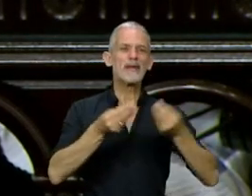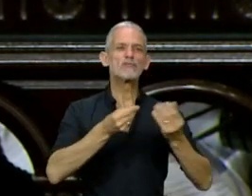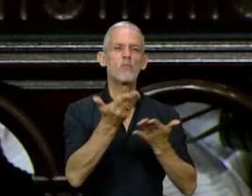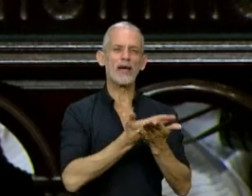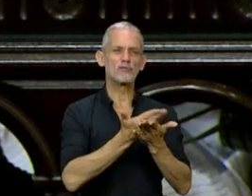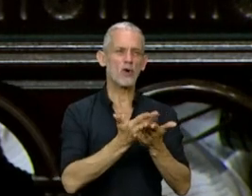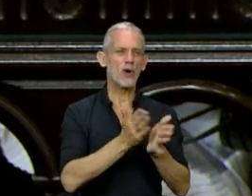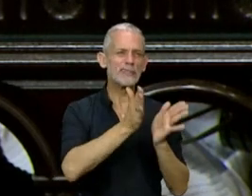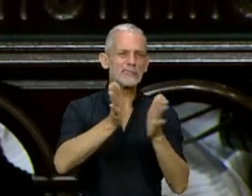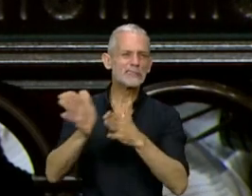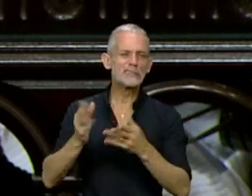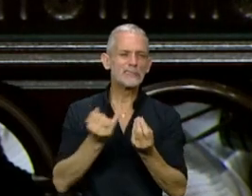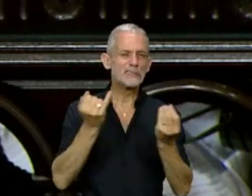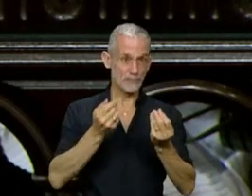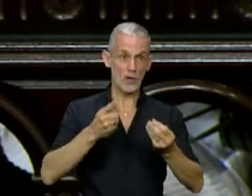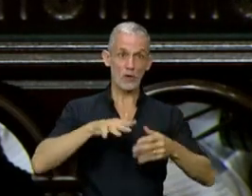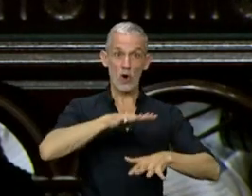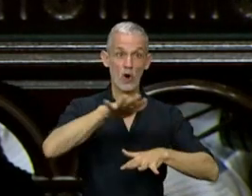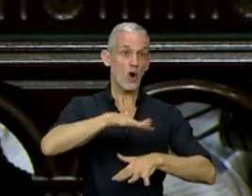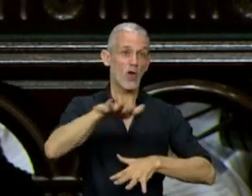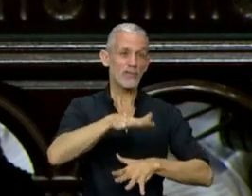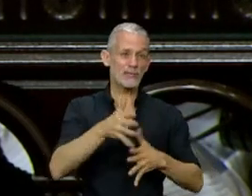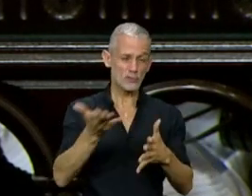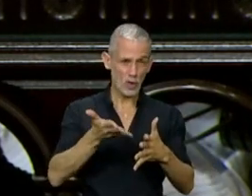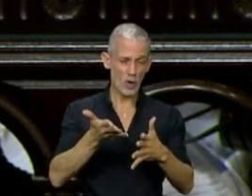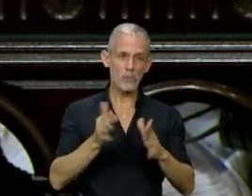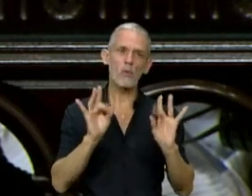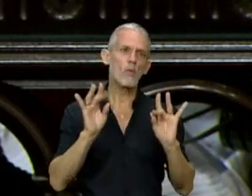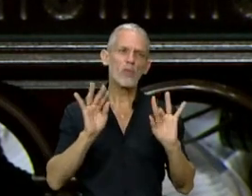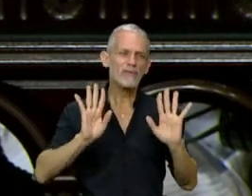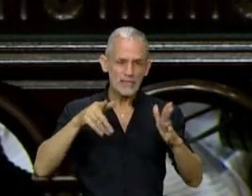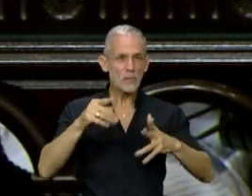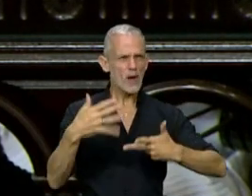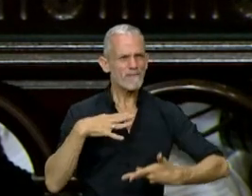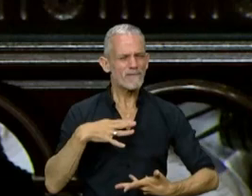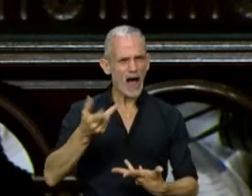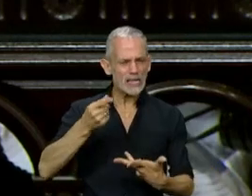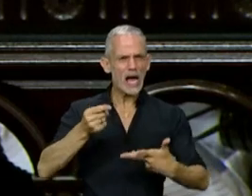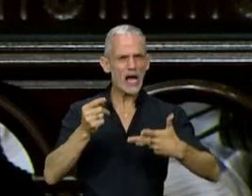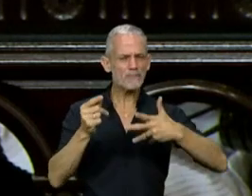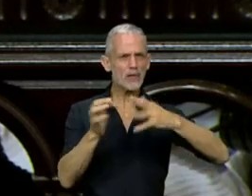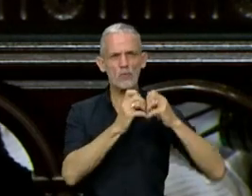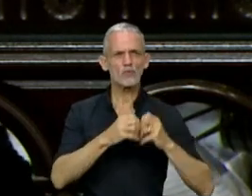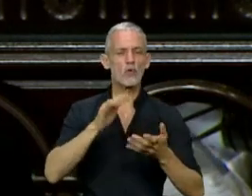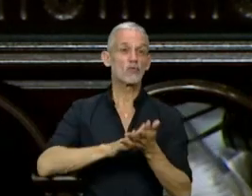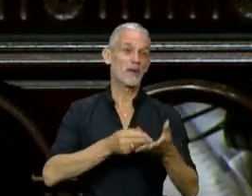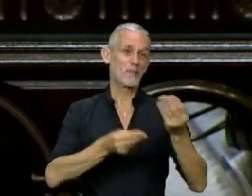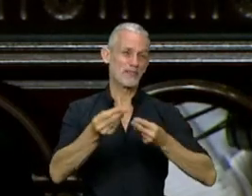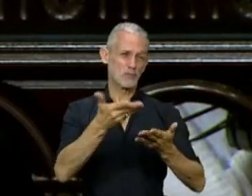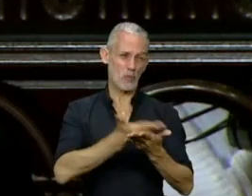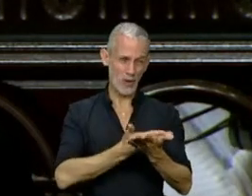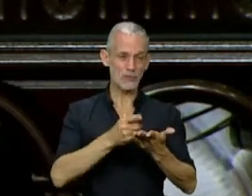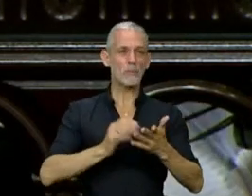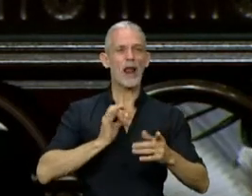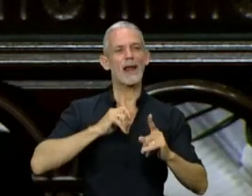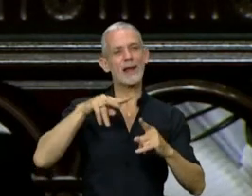presupuesto. En un contexto de enorme dificultad, porque si algo le faltó al debate del presupuesto